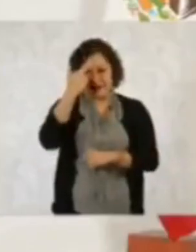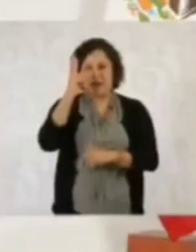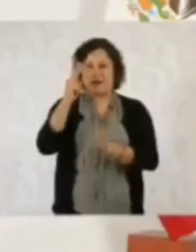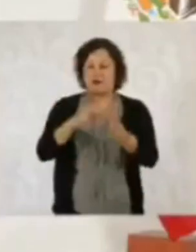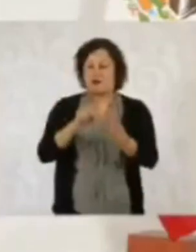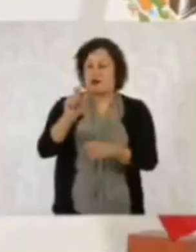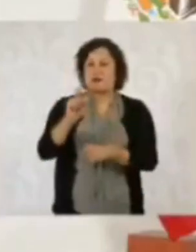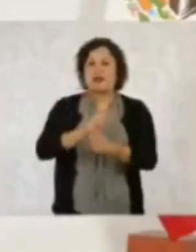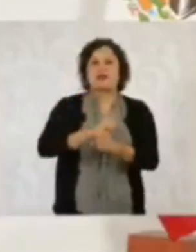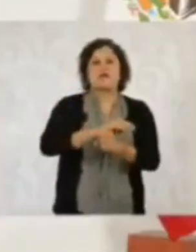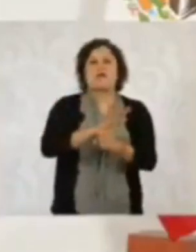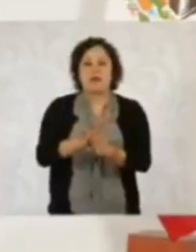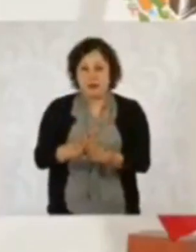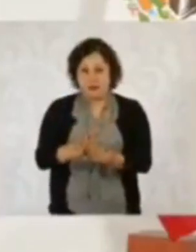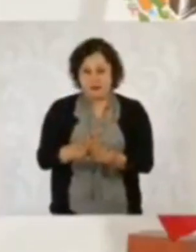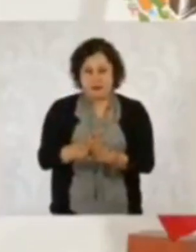y subió